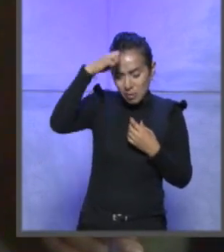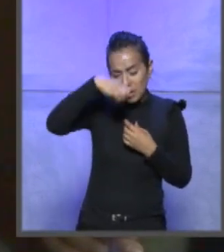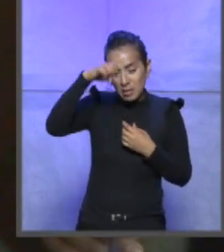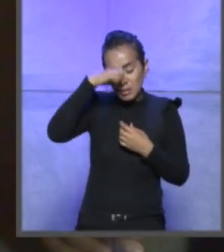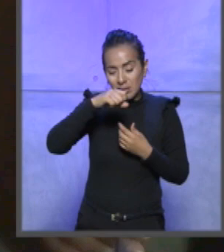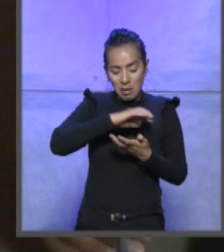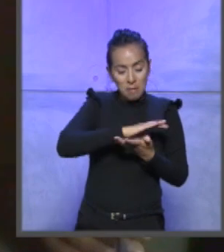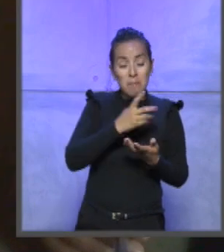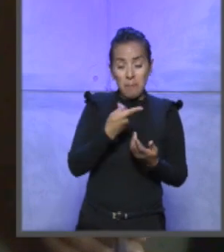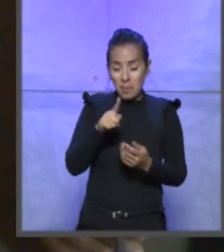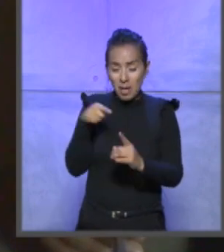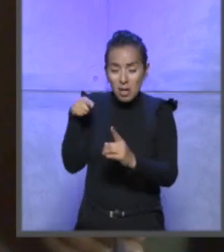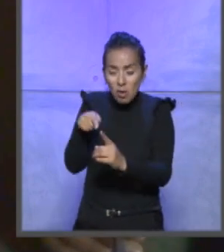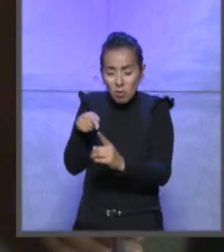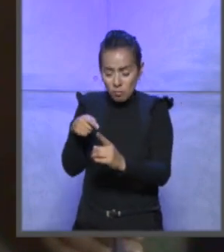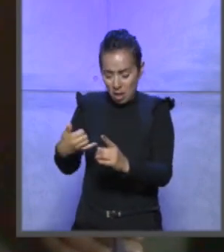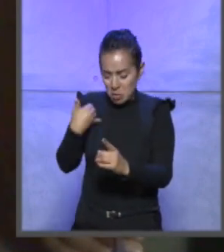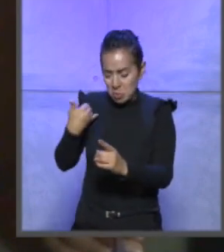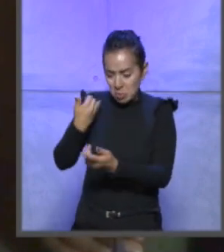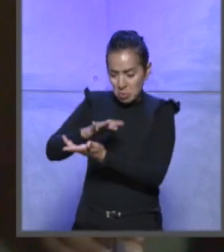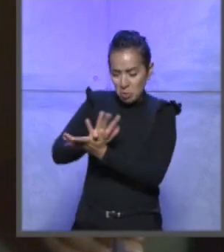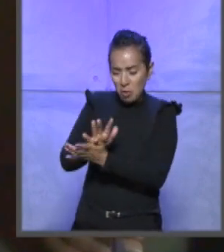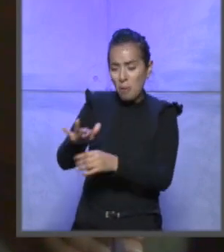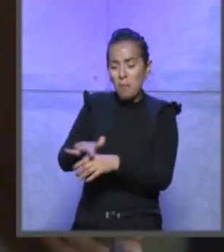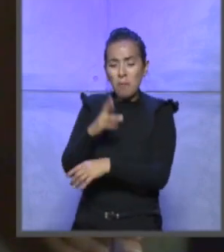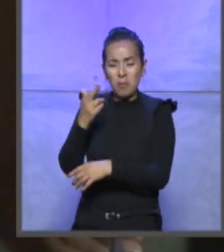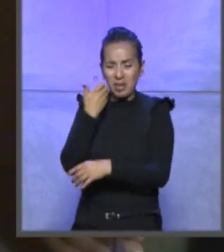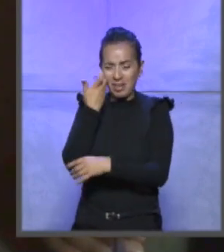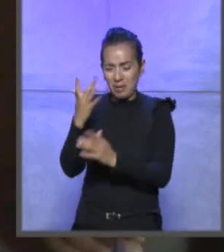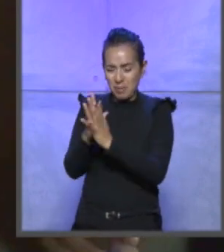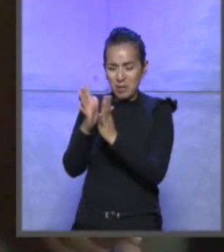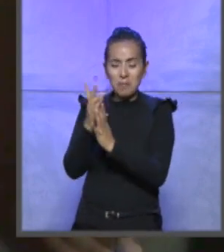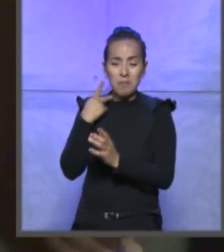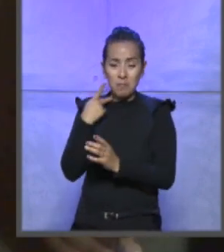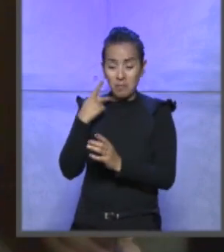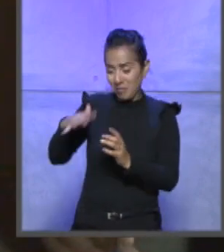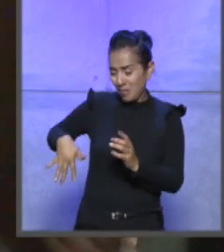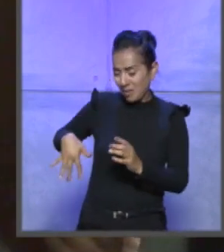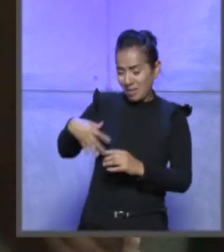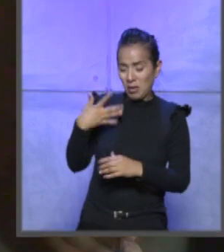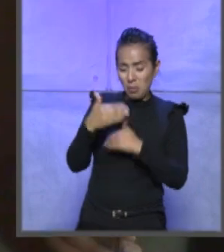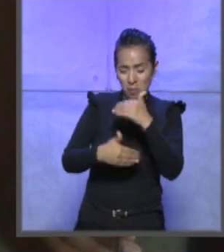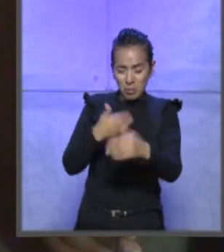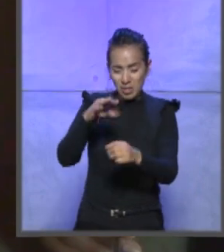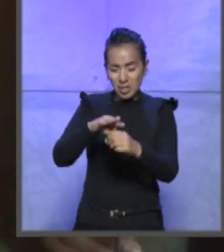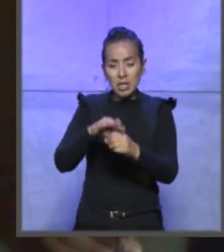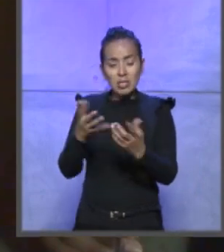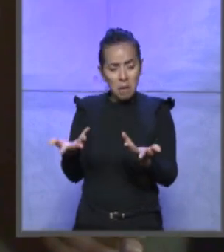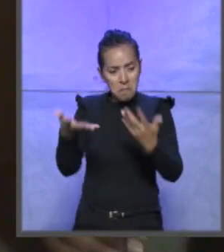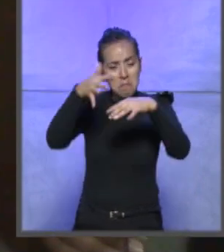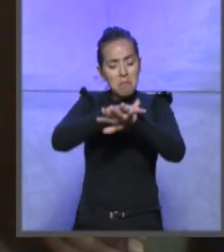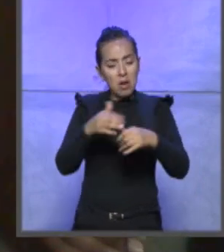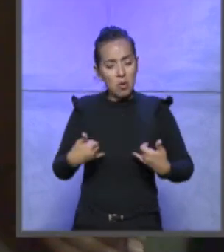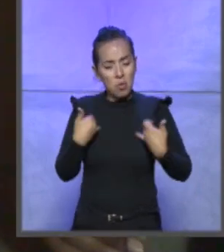los jóvenes por querer participar en la política es amplísima, y se vio con las elecciones actuales, en las que ya hubo mucha integración de